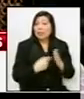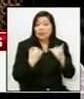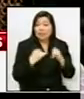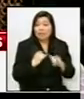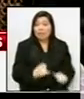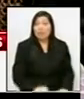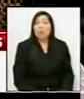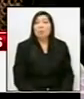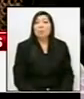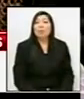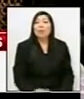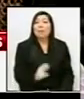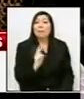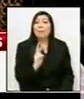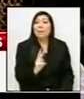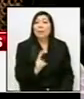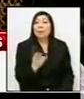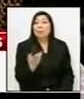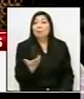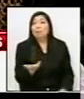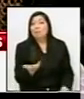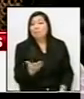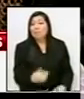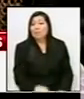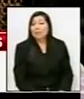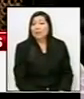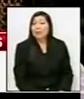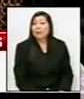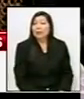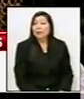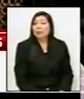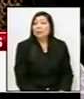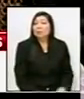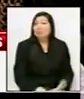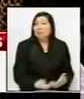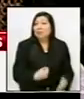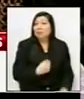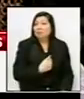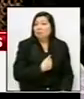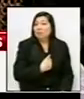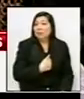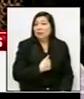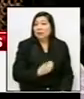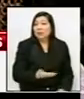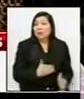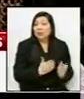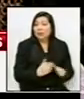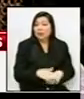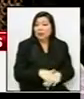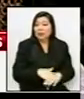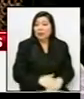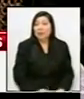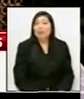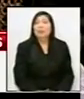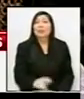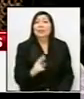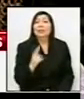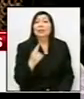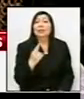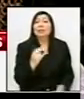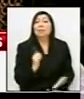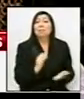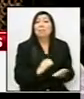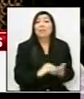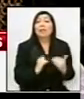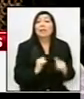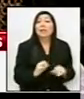informe, determinamos de que la presunción de pertenecer a una organización criminal. Además,